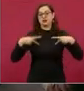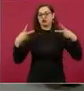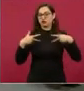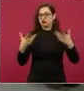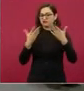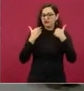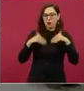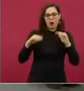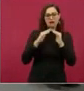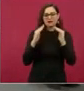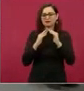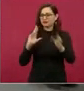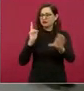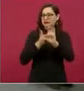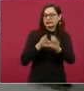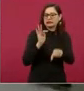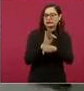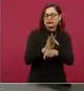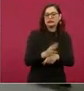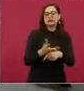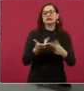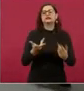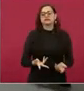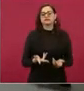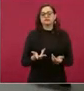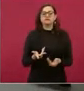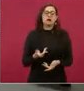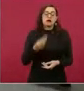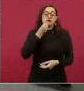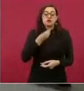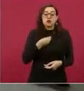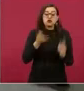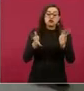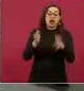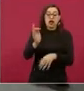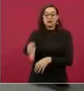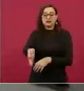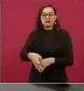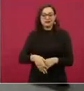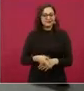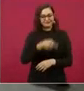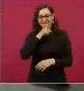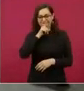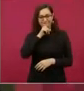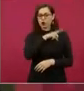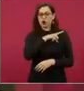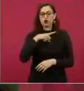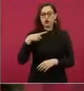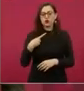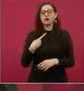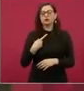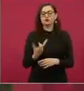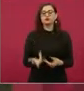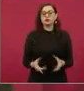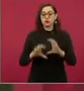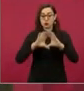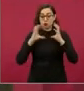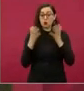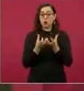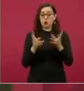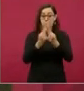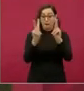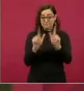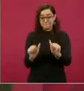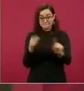no es una situación que se deba de aceptar en las condiciones en que está. Si se quiere un mundo en